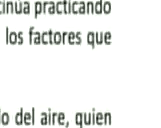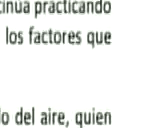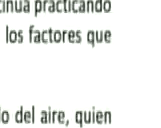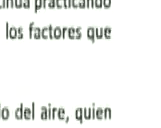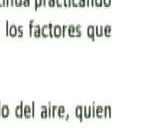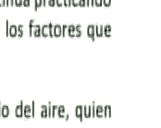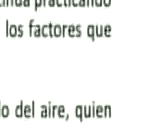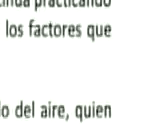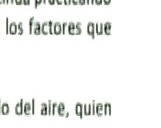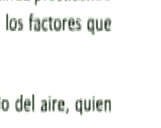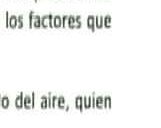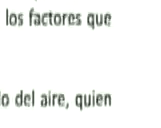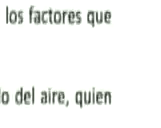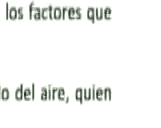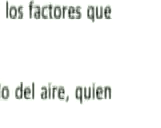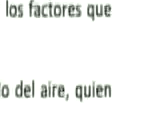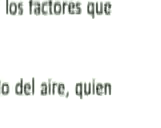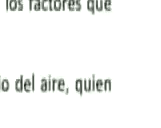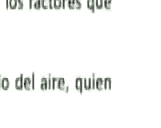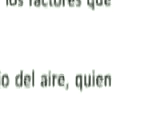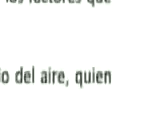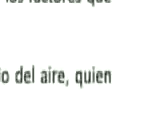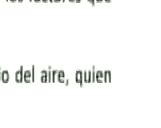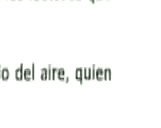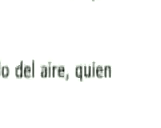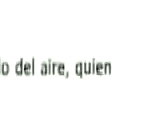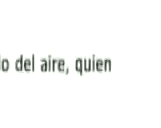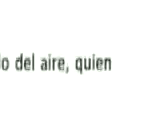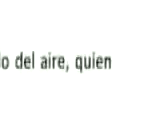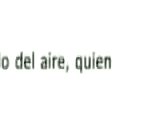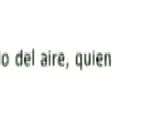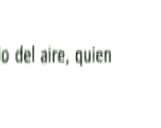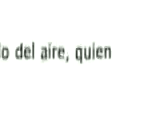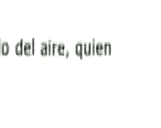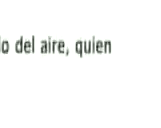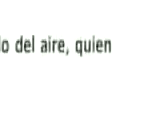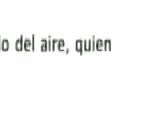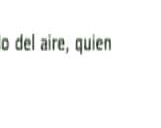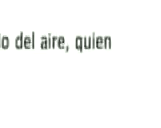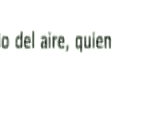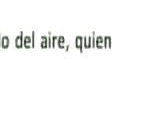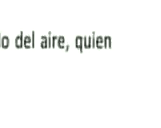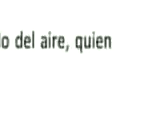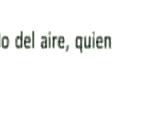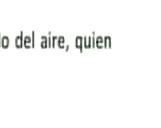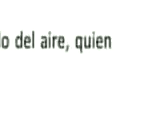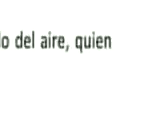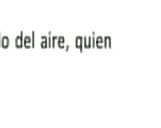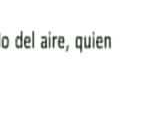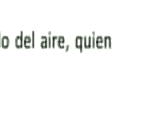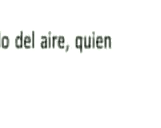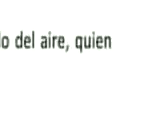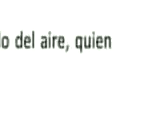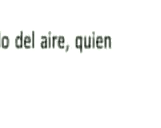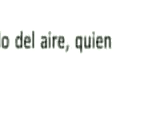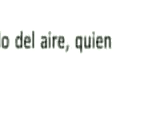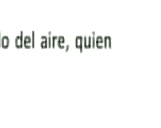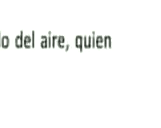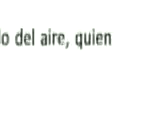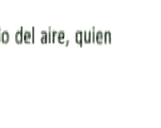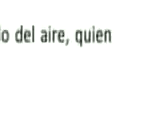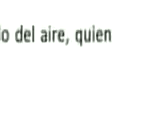cuello, posiblemente provocada por las mismas líneas del paracaídas, y este egregio piloto de nuestra gloria aviación